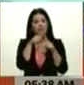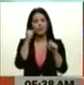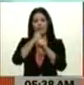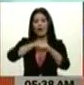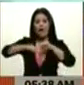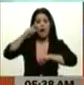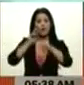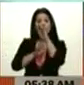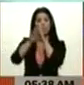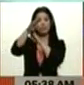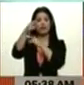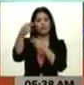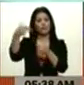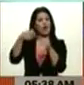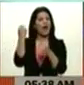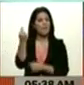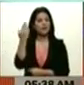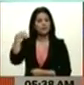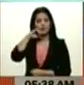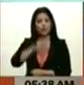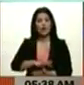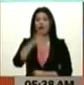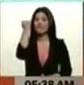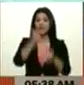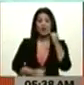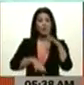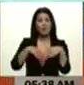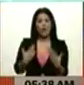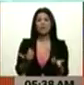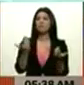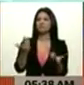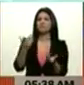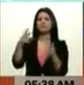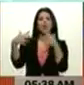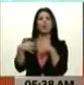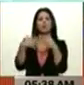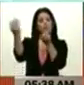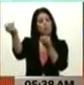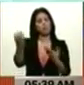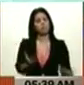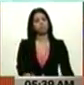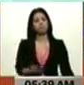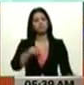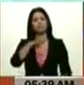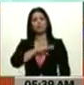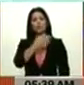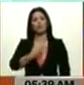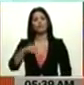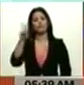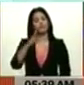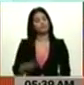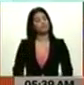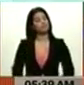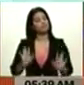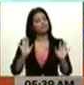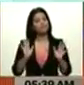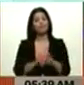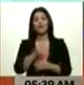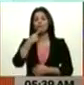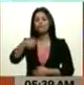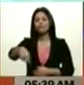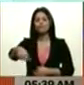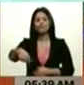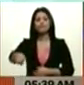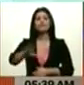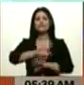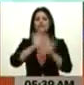Y terminó entregando el país a los gringos y al Fondo Monetario Internacional, Carlos Andrés Pérez. Por estos días debe estar por anunciar el presidente de la República.